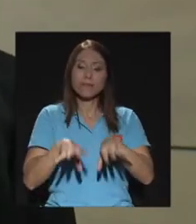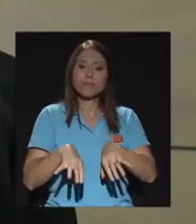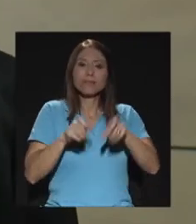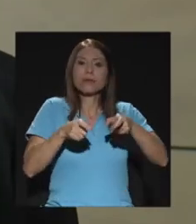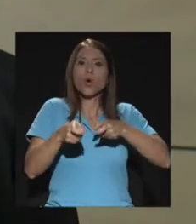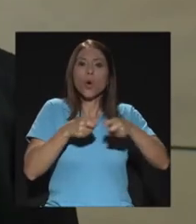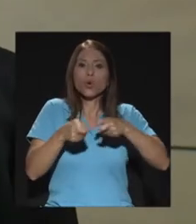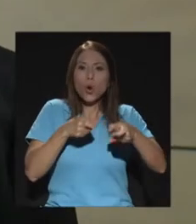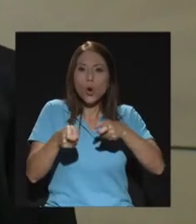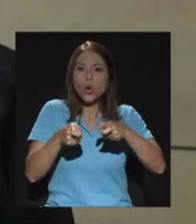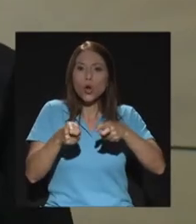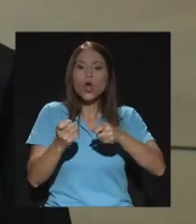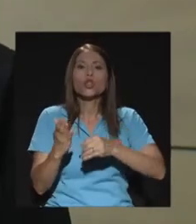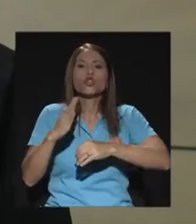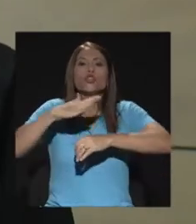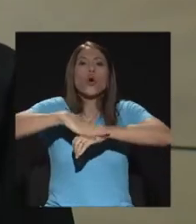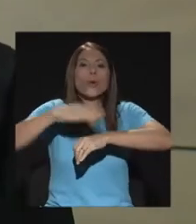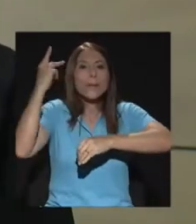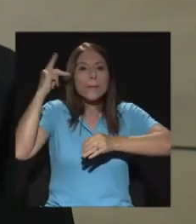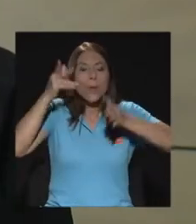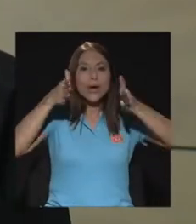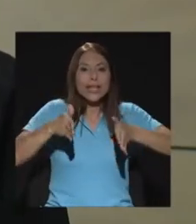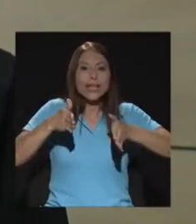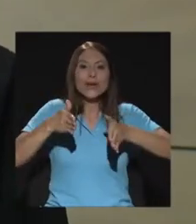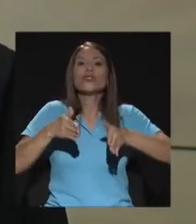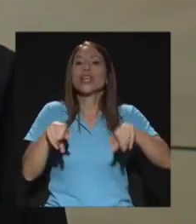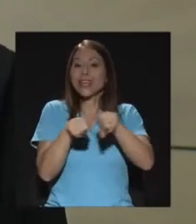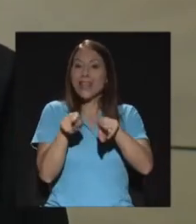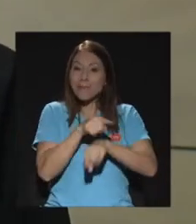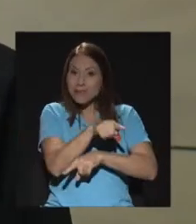los políticos y sobre los dueños de los medios también,